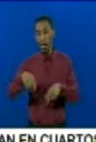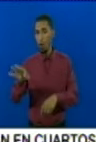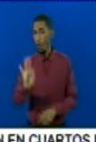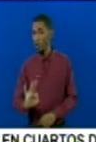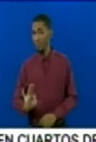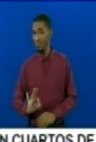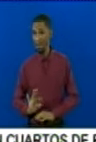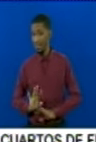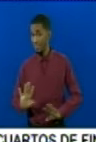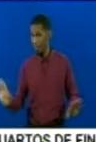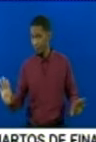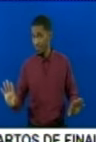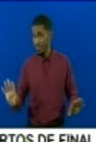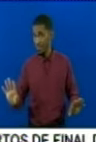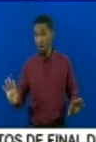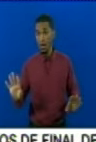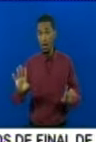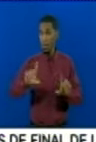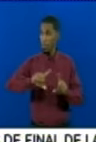resto del país